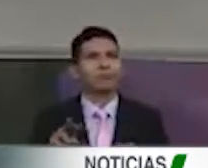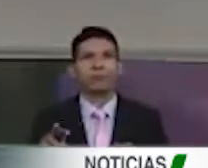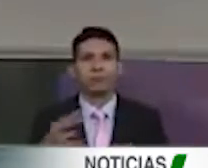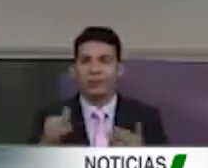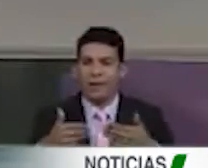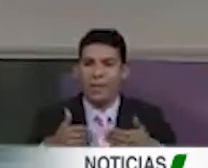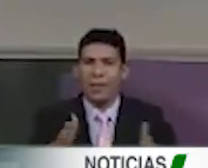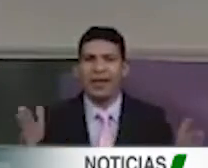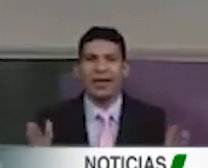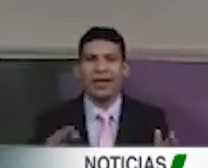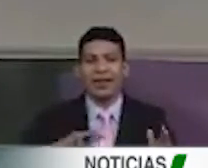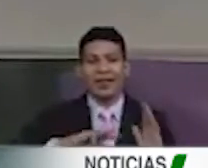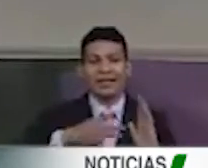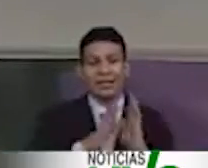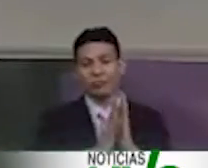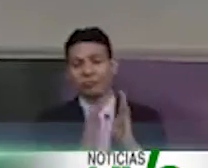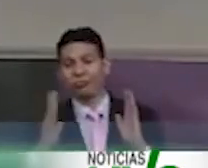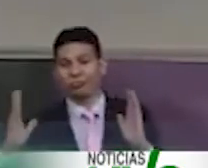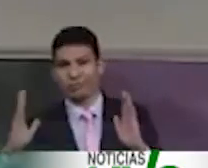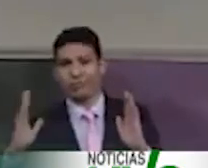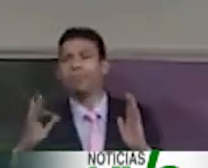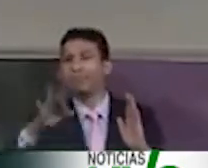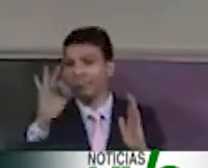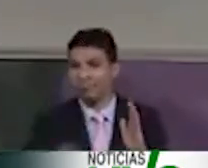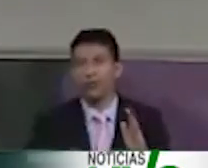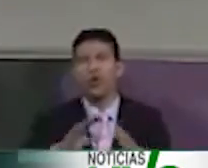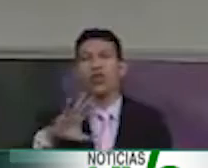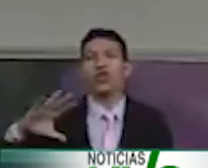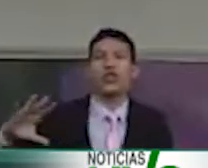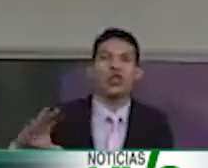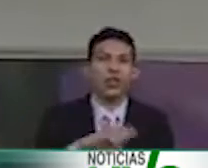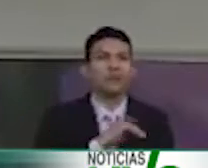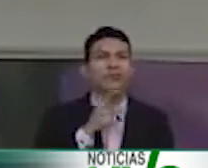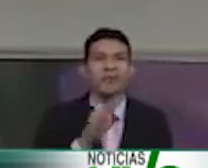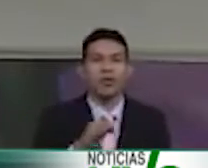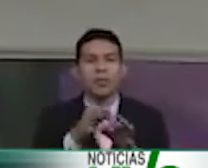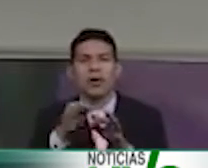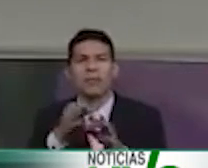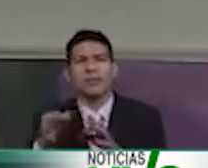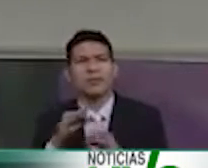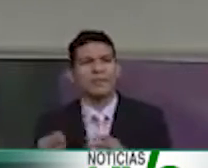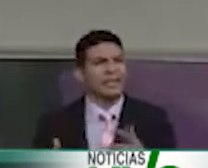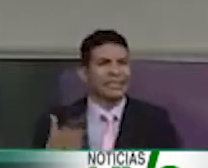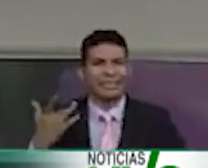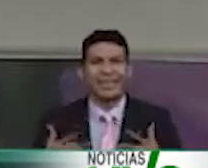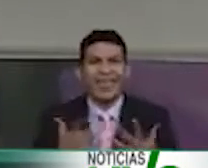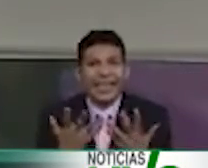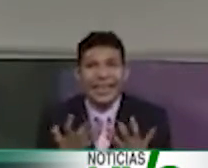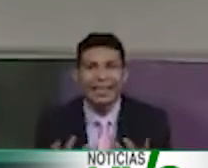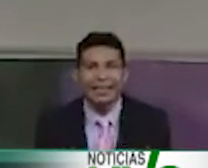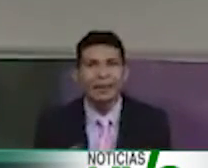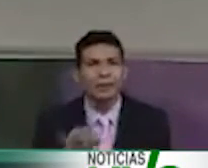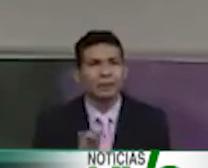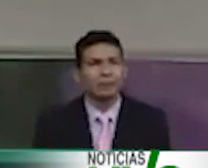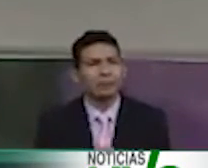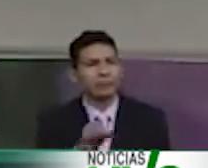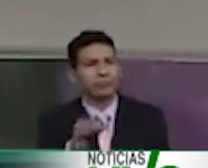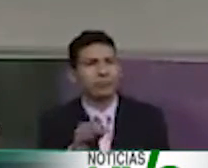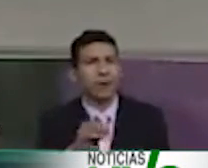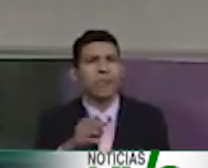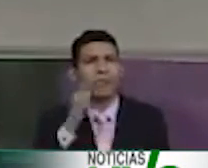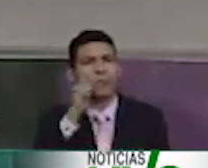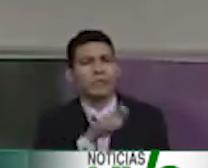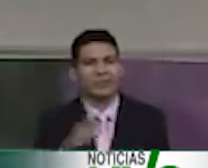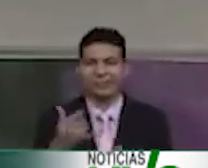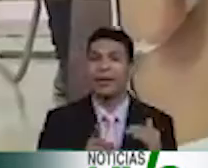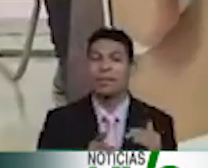abrimos la tercera convocatoria y que todos los municipios están muy entusiasmados y hay, de verdad, la gente está